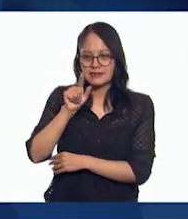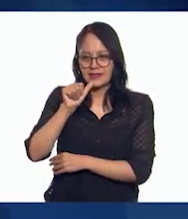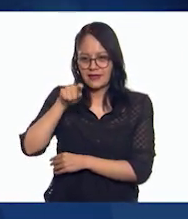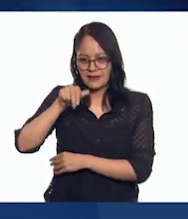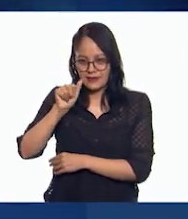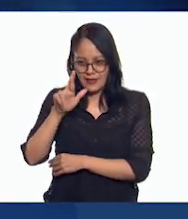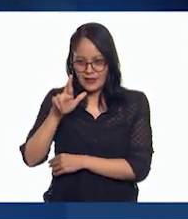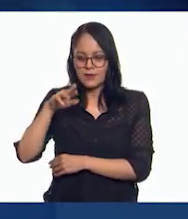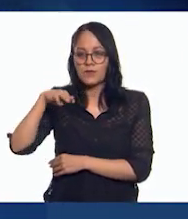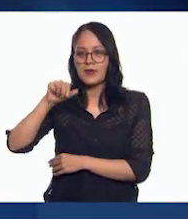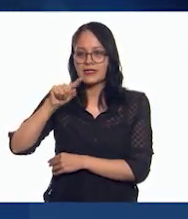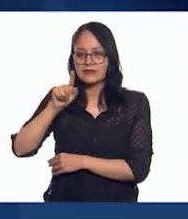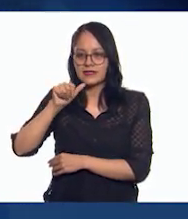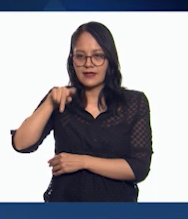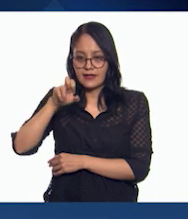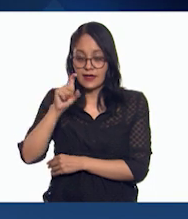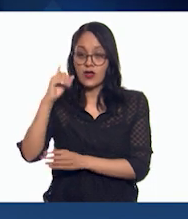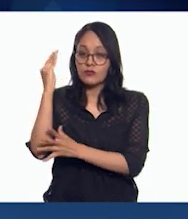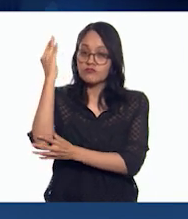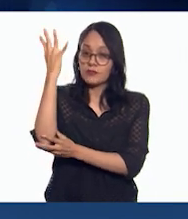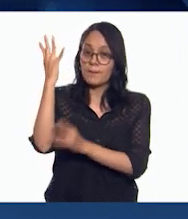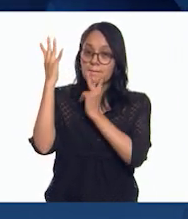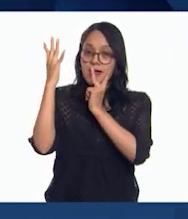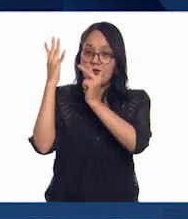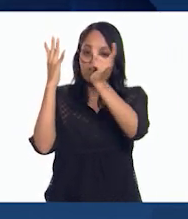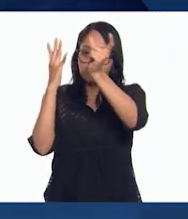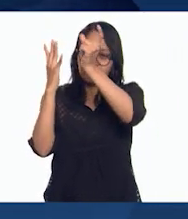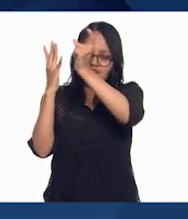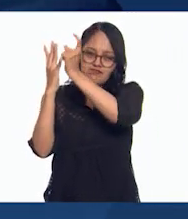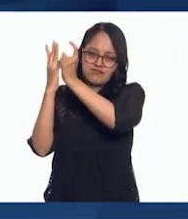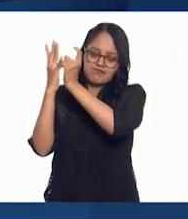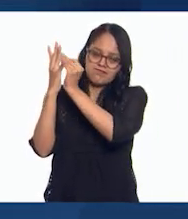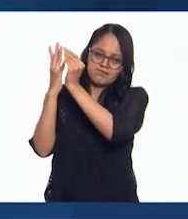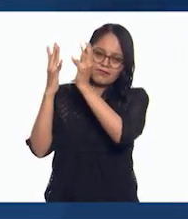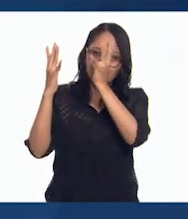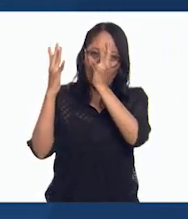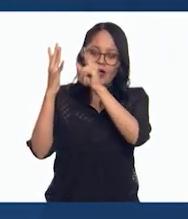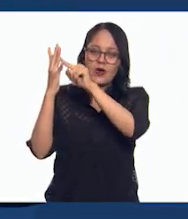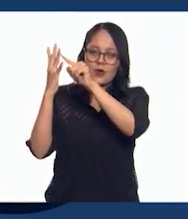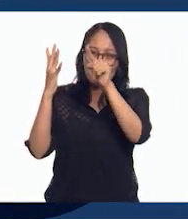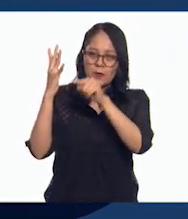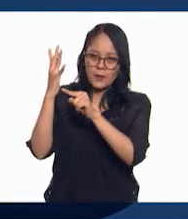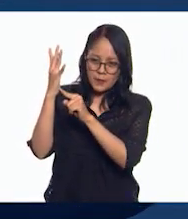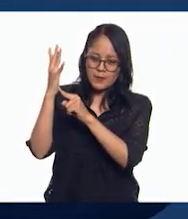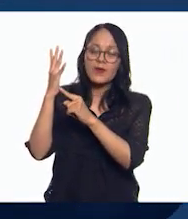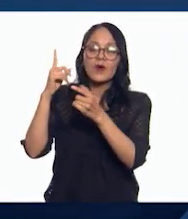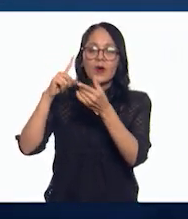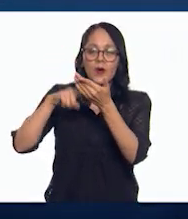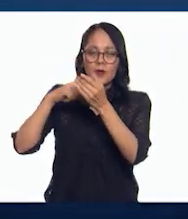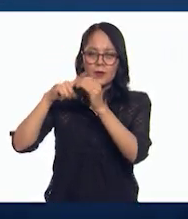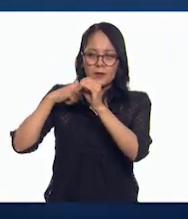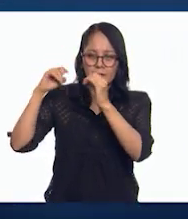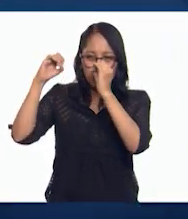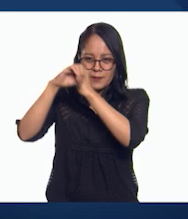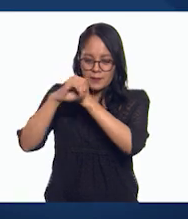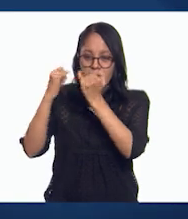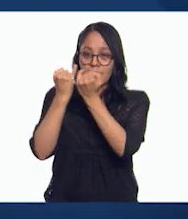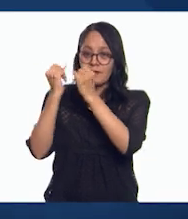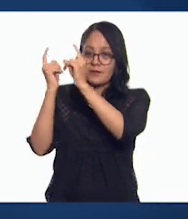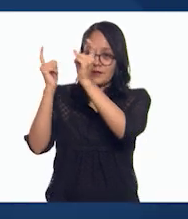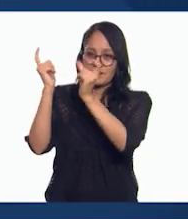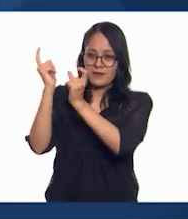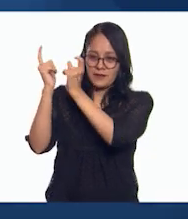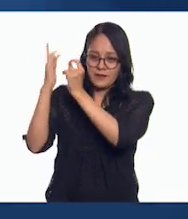las palabras brillaban en su copa inagotable, opacas o sonoras, fecundas en la fronda del